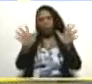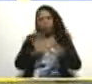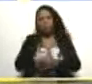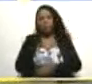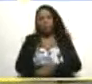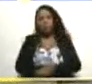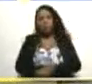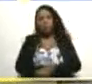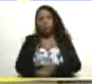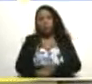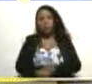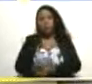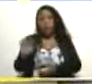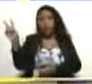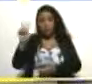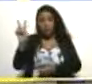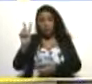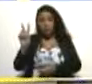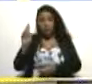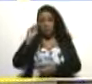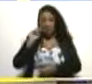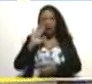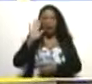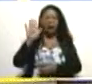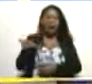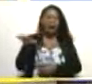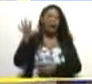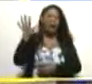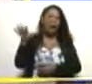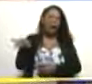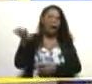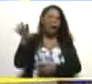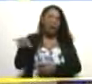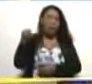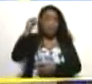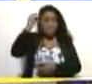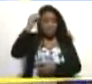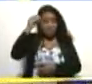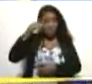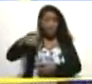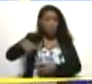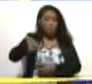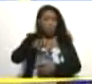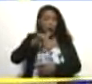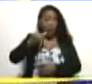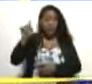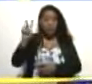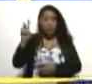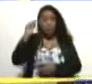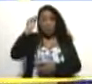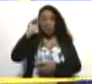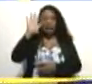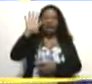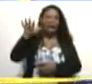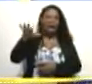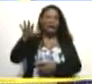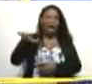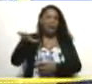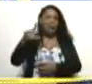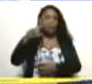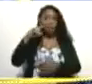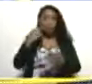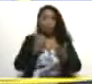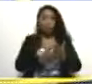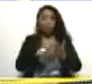A Venezuela la han subestimado todos estos años. A todos nosotros nos han subestimado. Allá